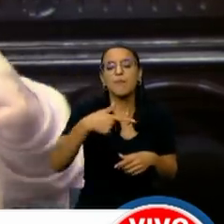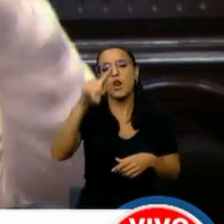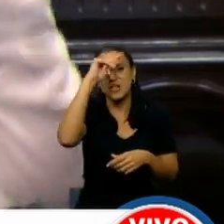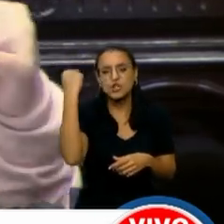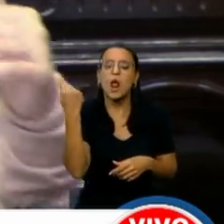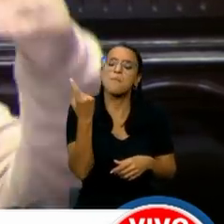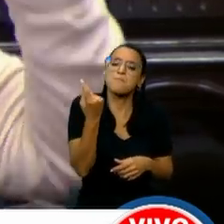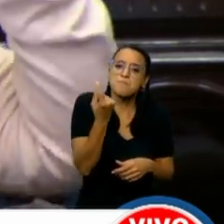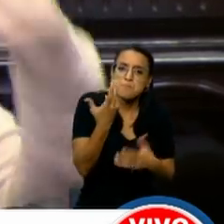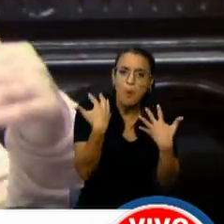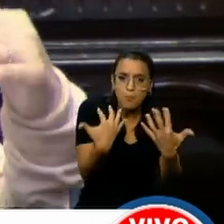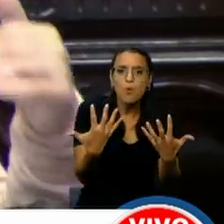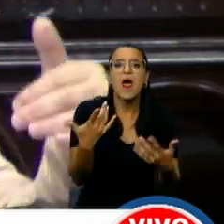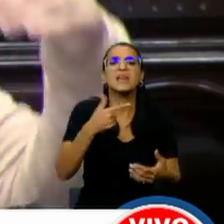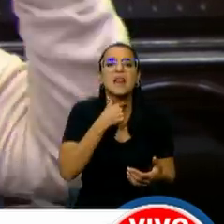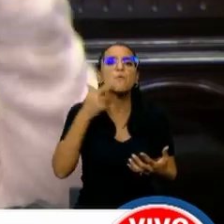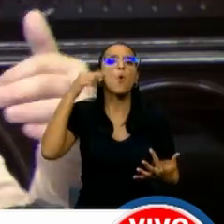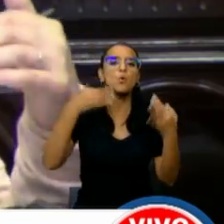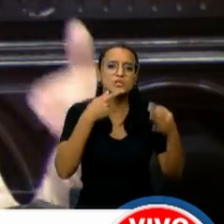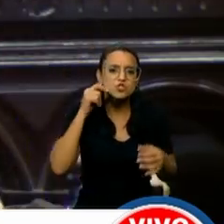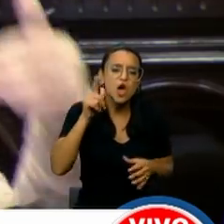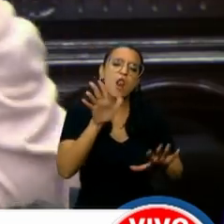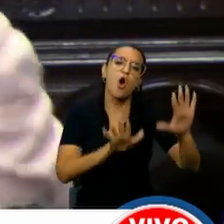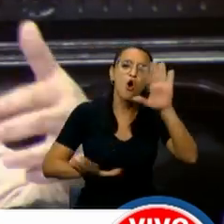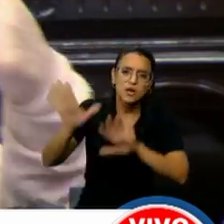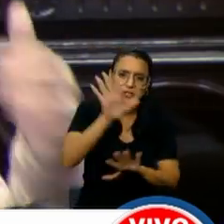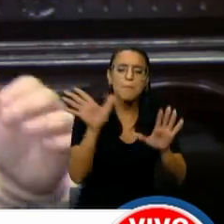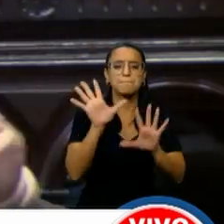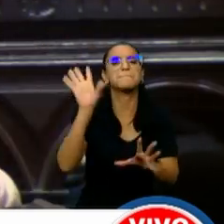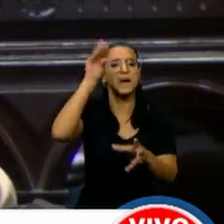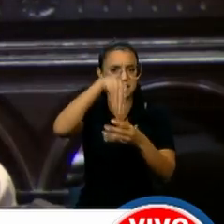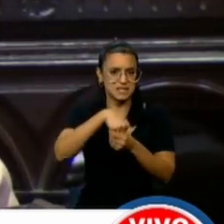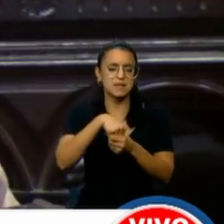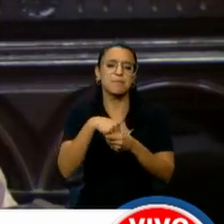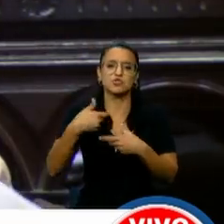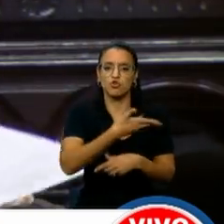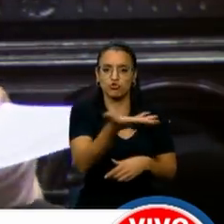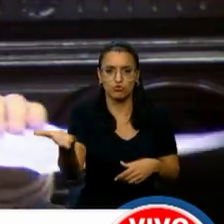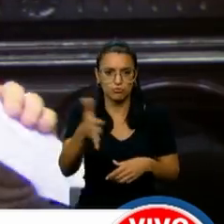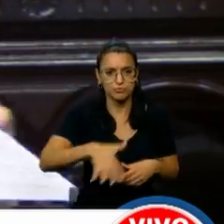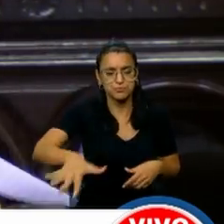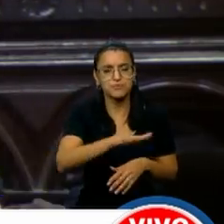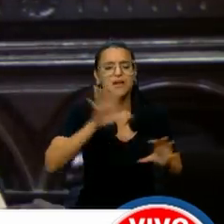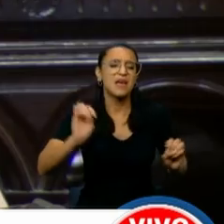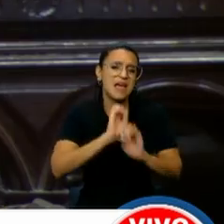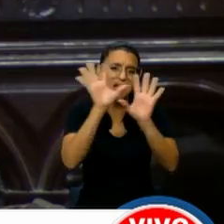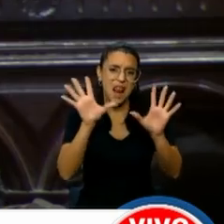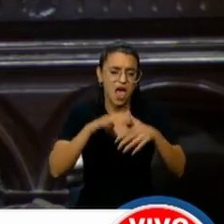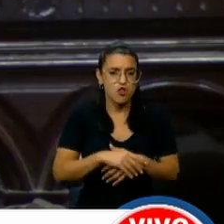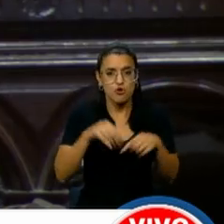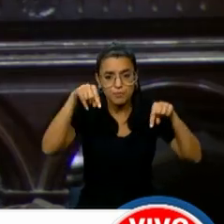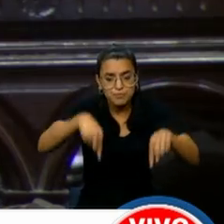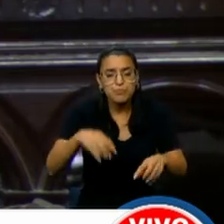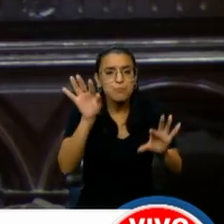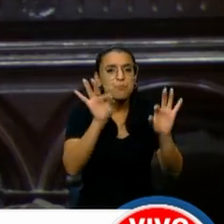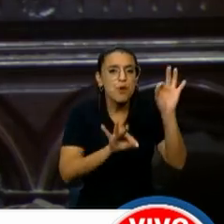que buscamos justicia social organización y participación comunitaria creo claramente que este